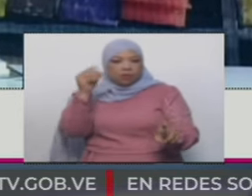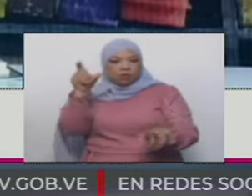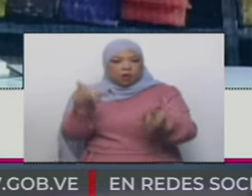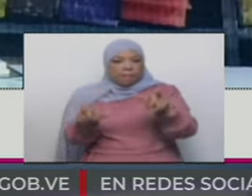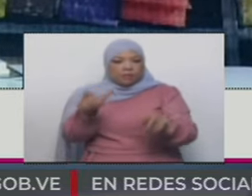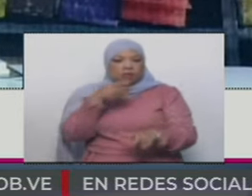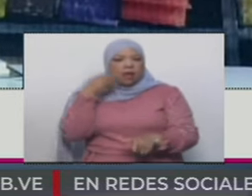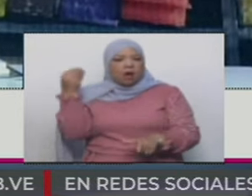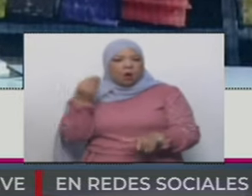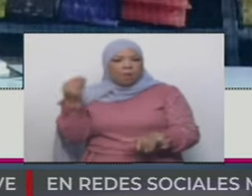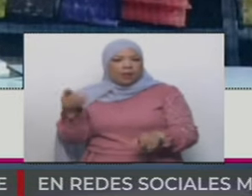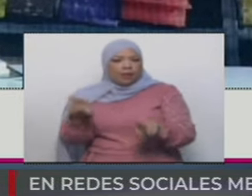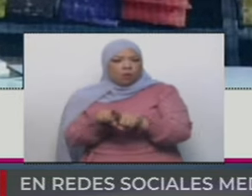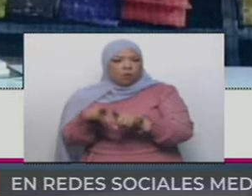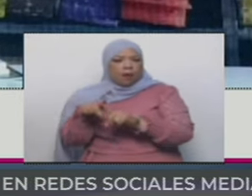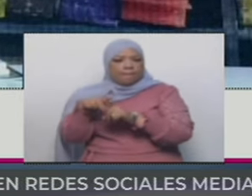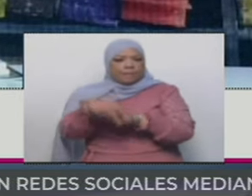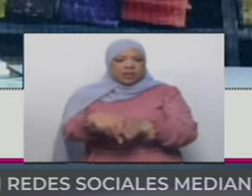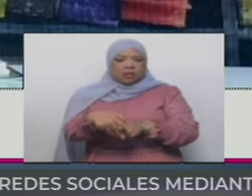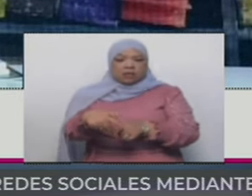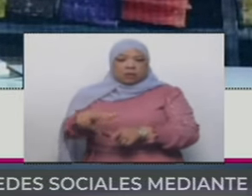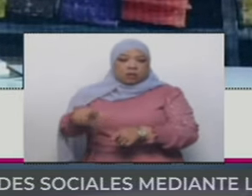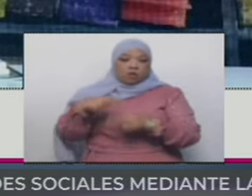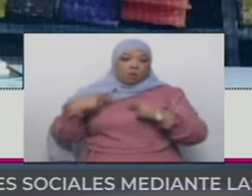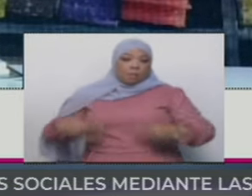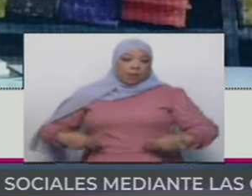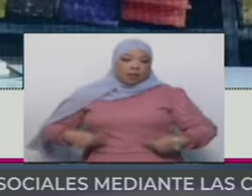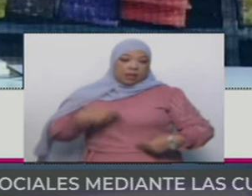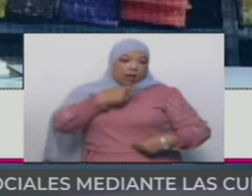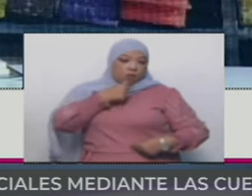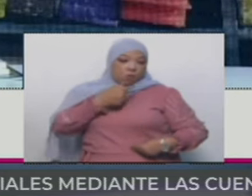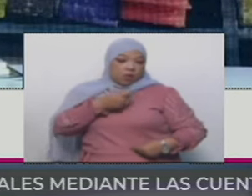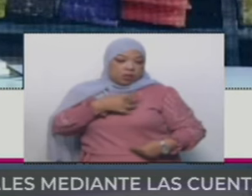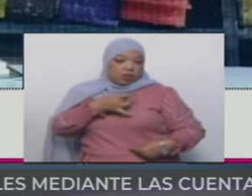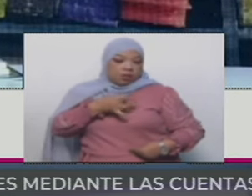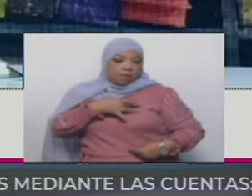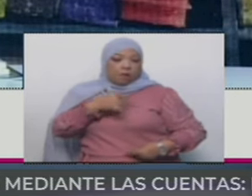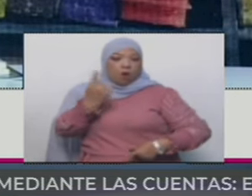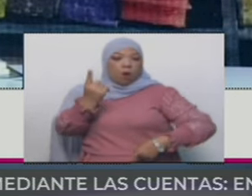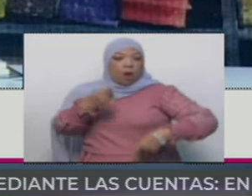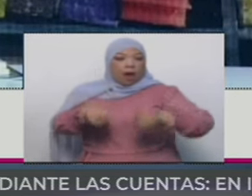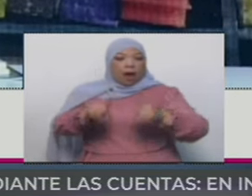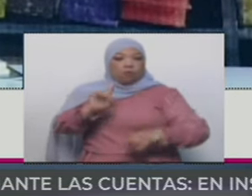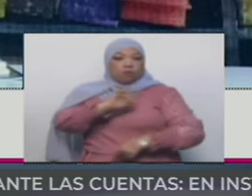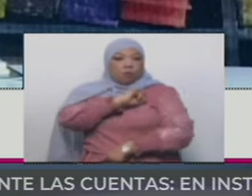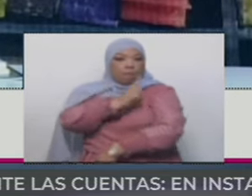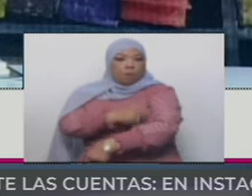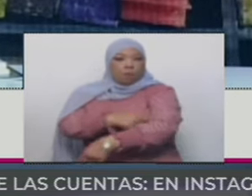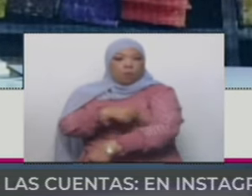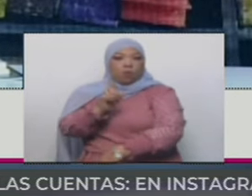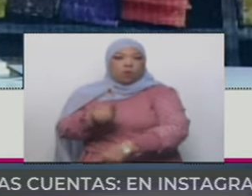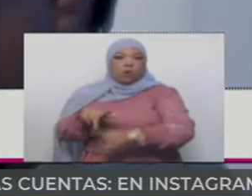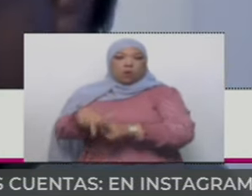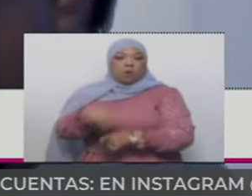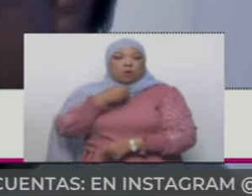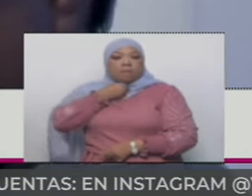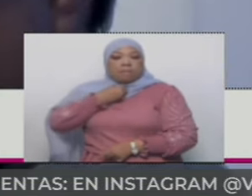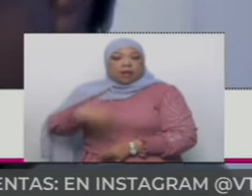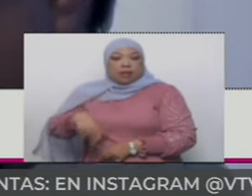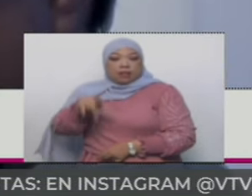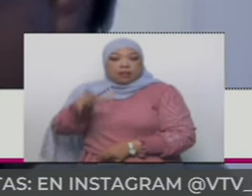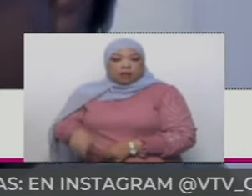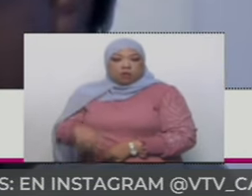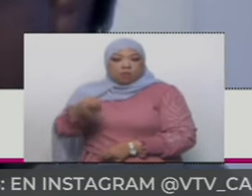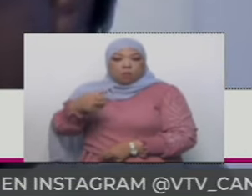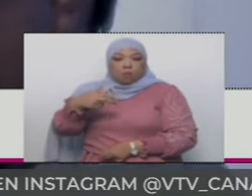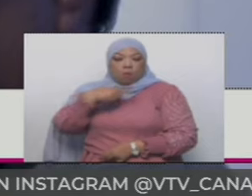son antihumanas. Por eso los poderosos, ante la posibilidad de perder sus privilegios y su